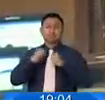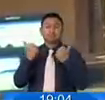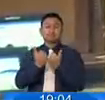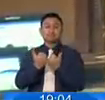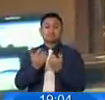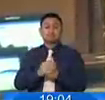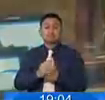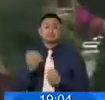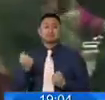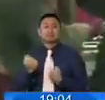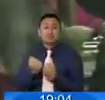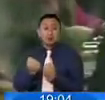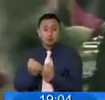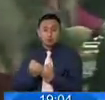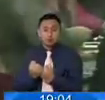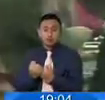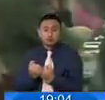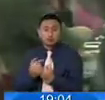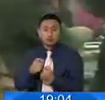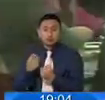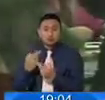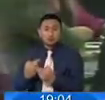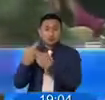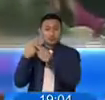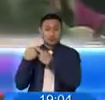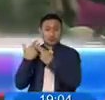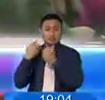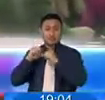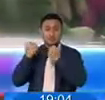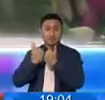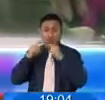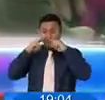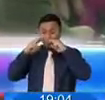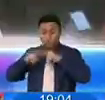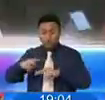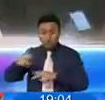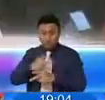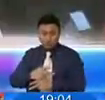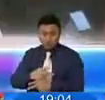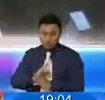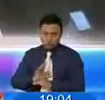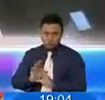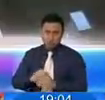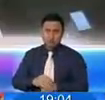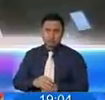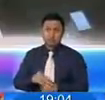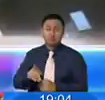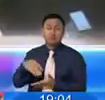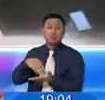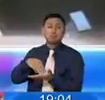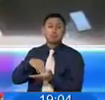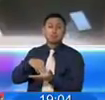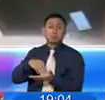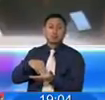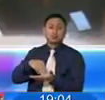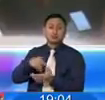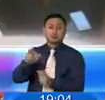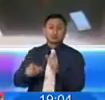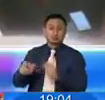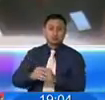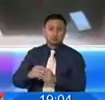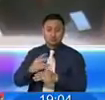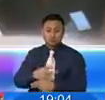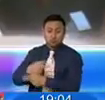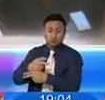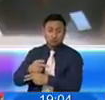que este apoyo no hace a un lado el rol fiscalizador de la Asamblea a este Consejo. Los señores miembros del Consejo Transitorio también